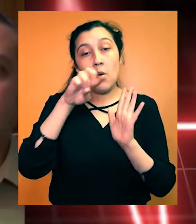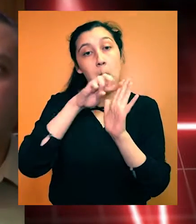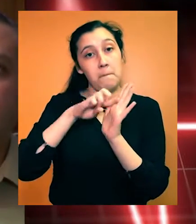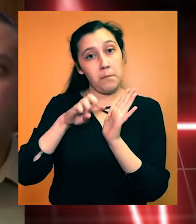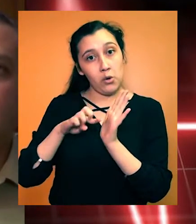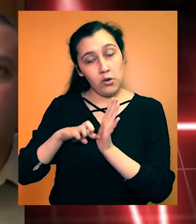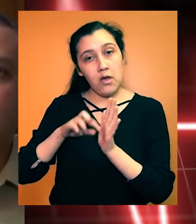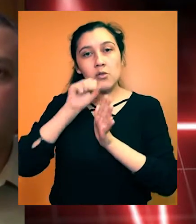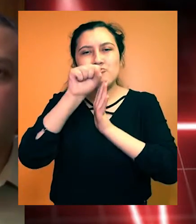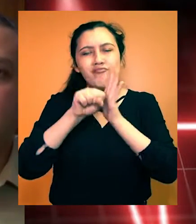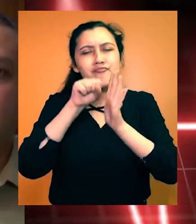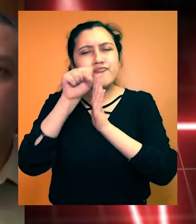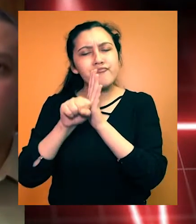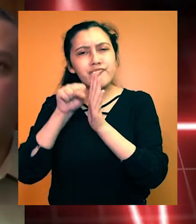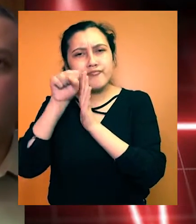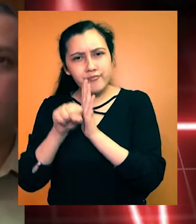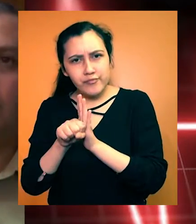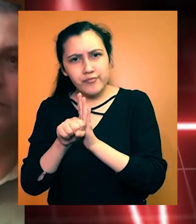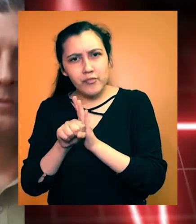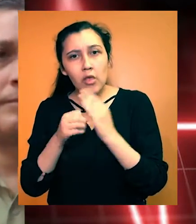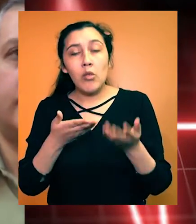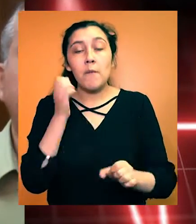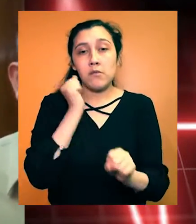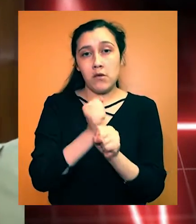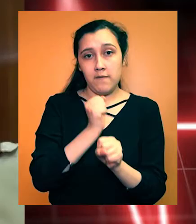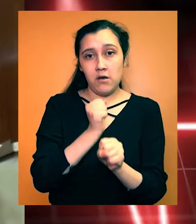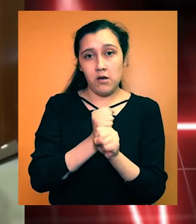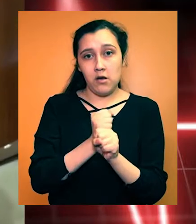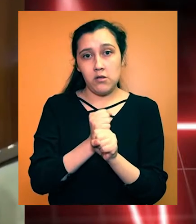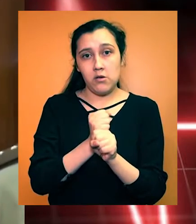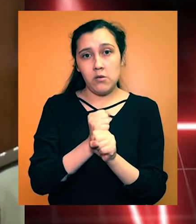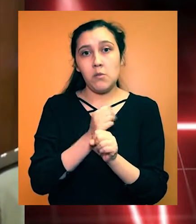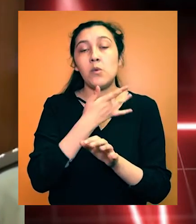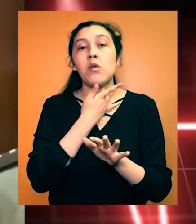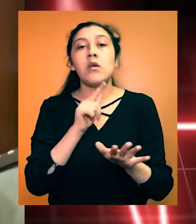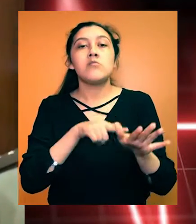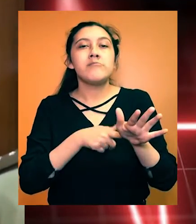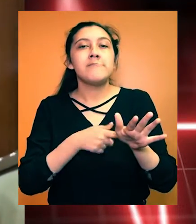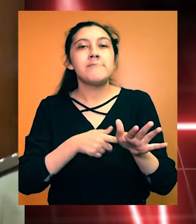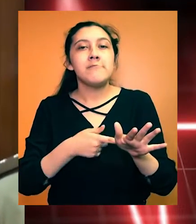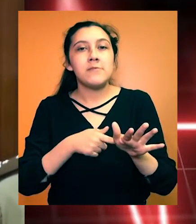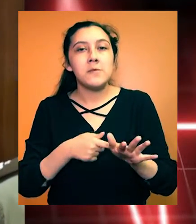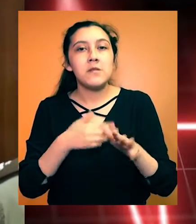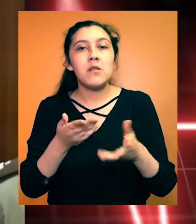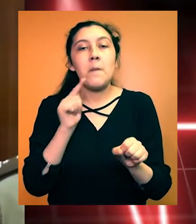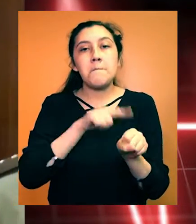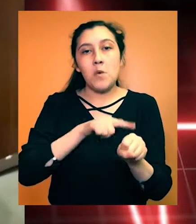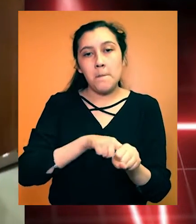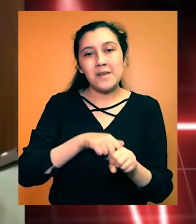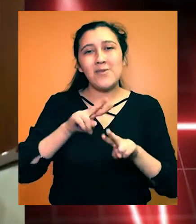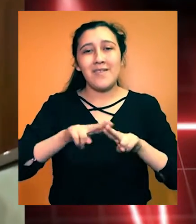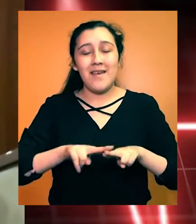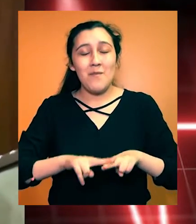un proyecto de cámaras de seguridad, lo va a hacer la gobernación y de hecho ya trabajamos, porque hay una cosa técnica, que en estos